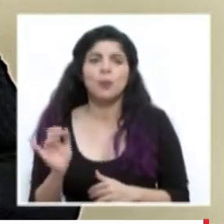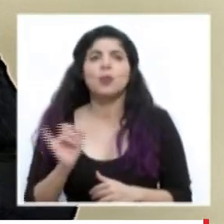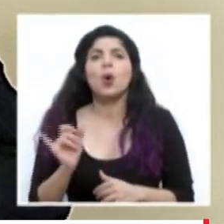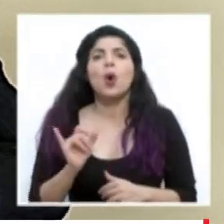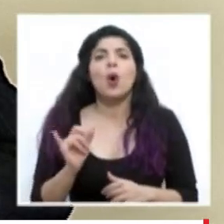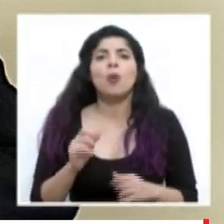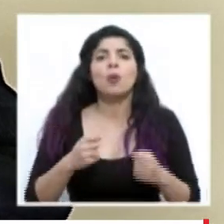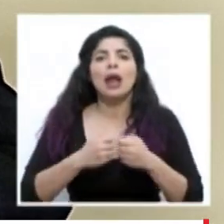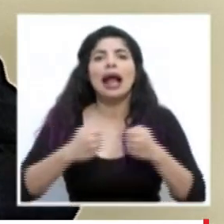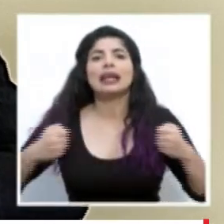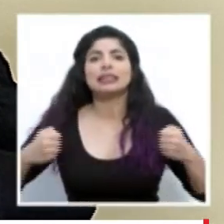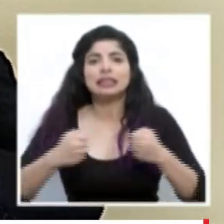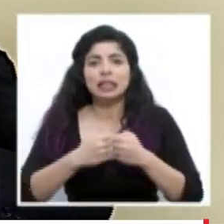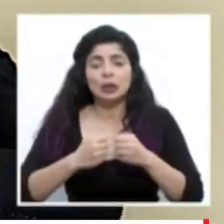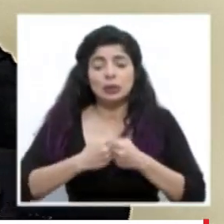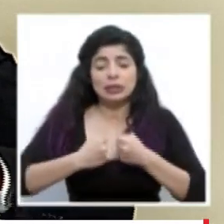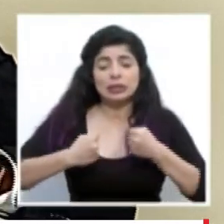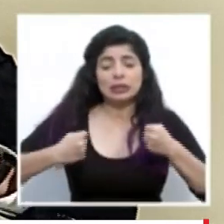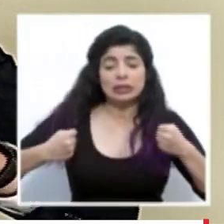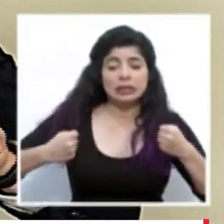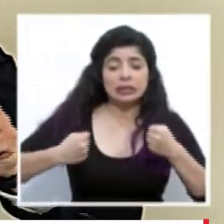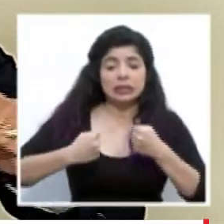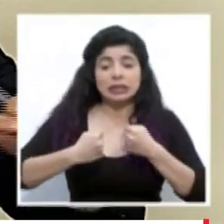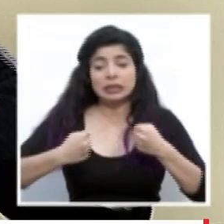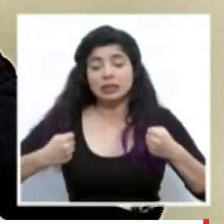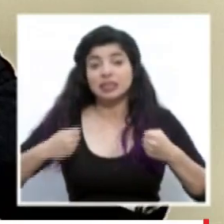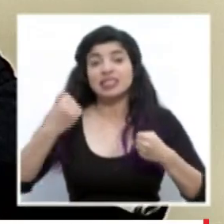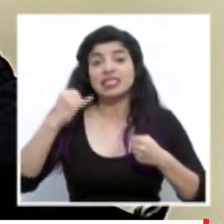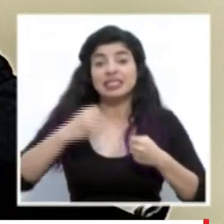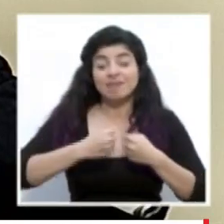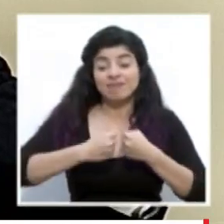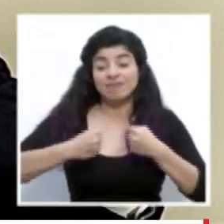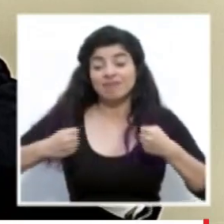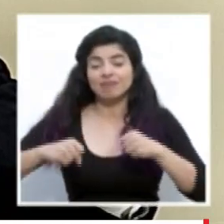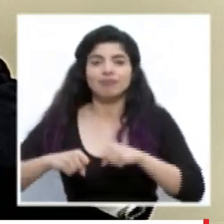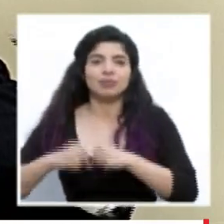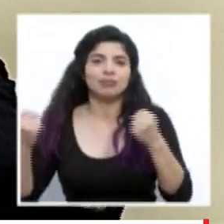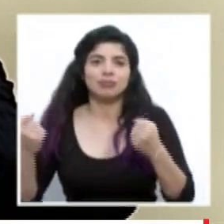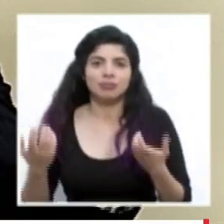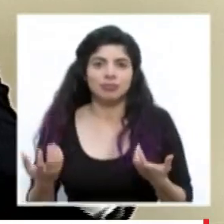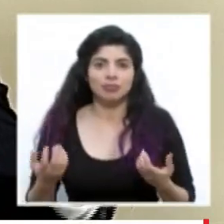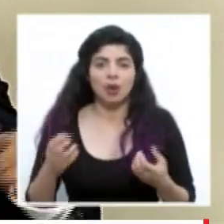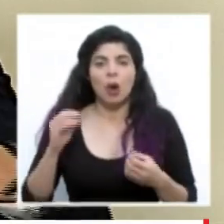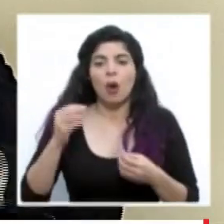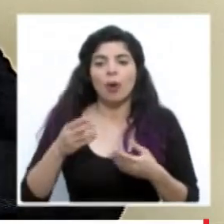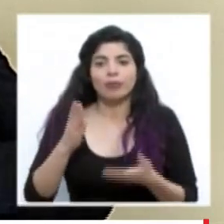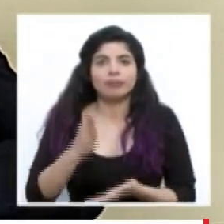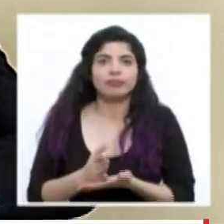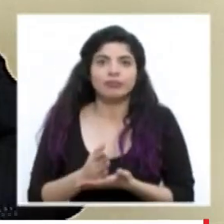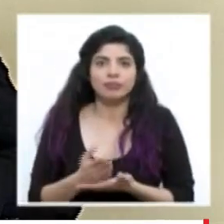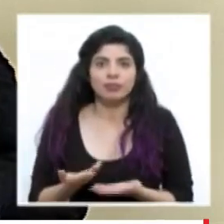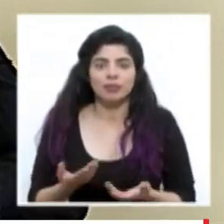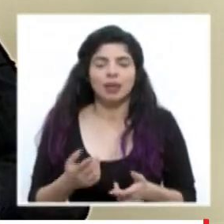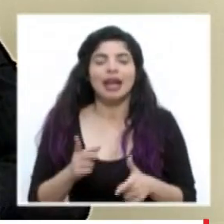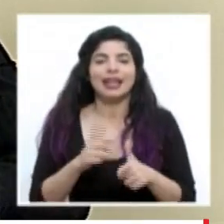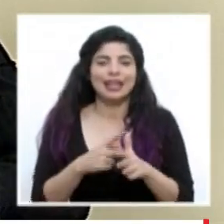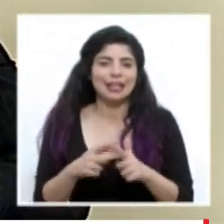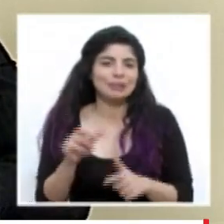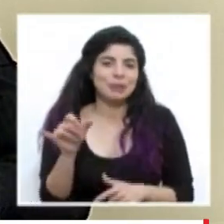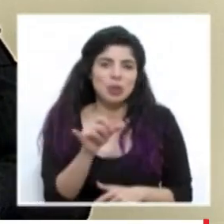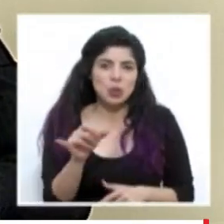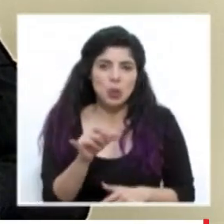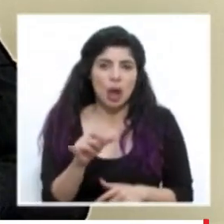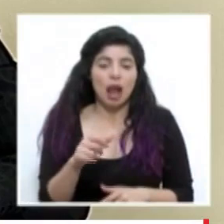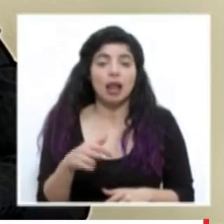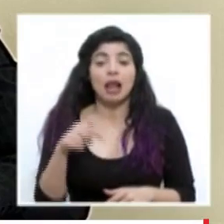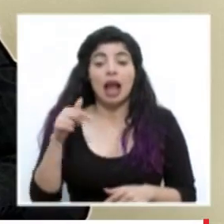como una banda elástica que usted la puede estirar, pero llega hasta cierto punto en que si usted la estira más ya no da, o se revienta o simplemente no da. Entonces,